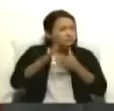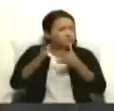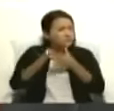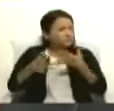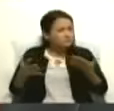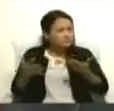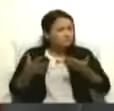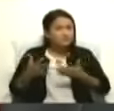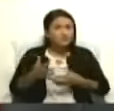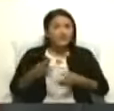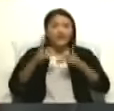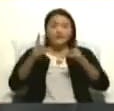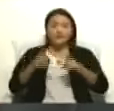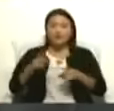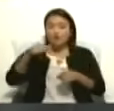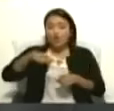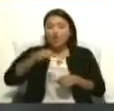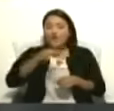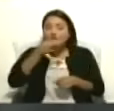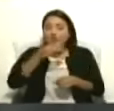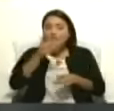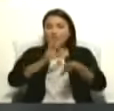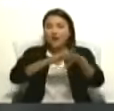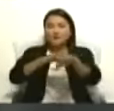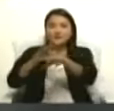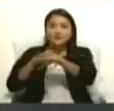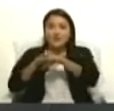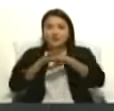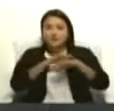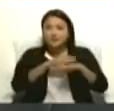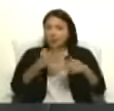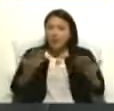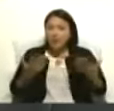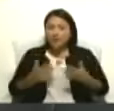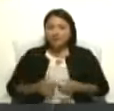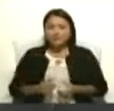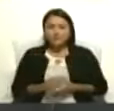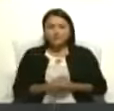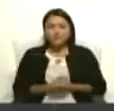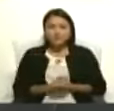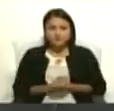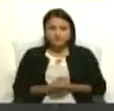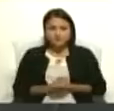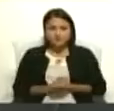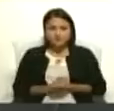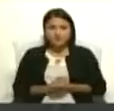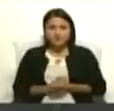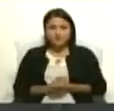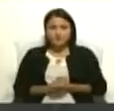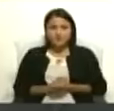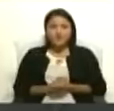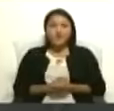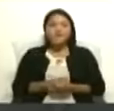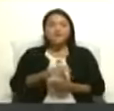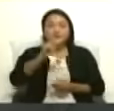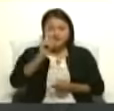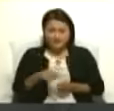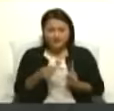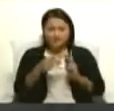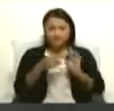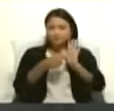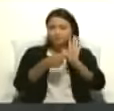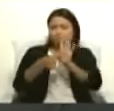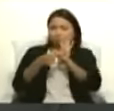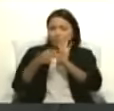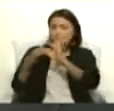sentido lo segundo es e se ha resaltado mucho el el factor de la unidad eh